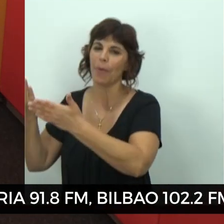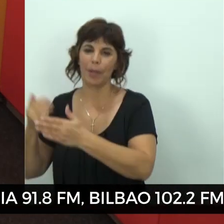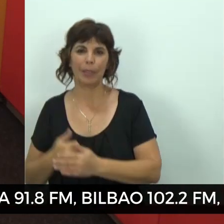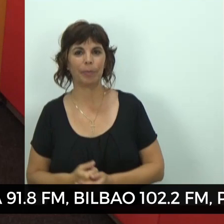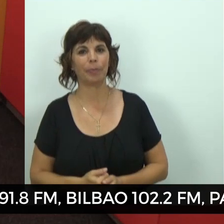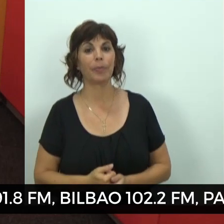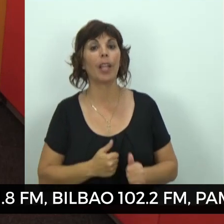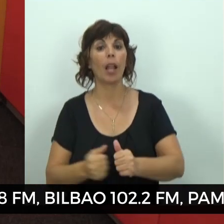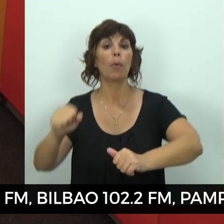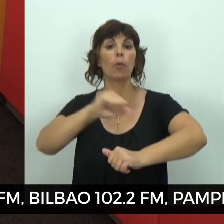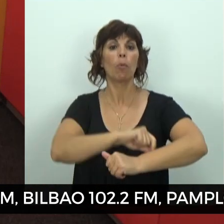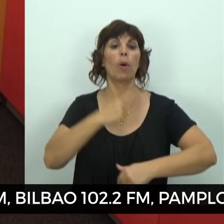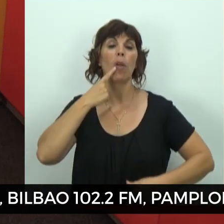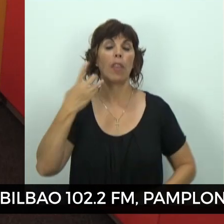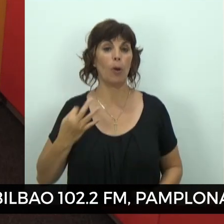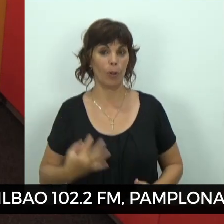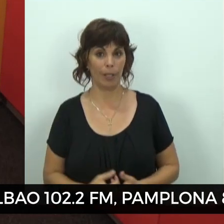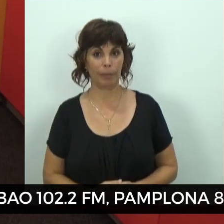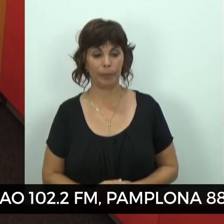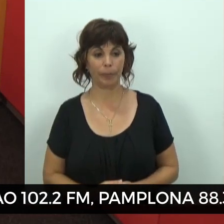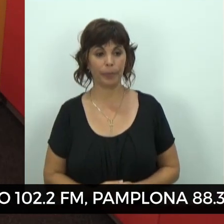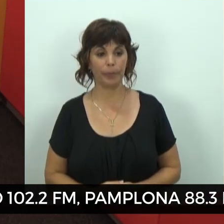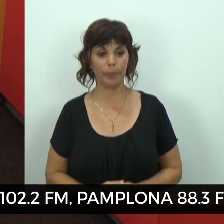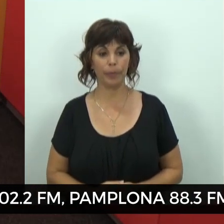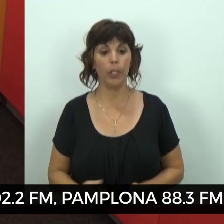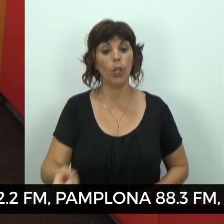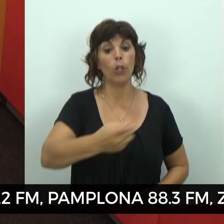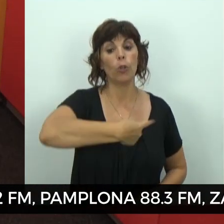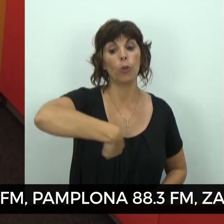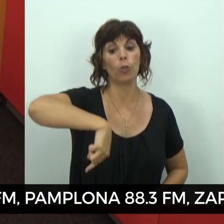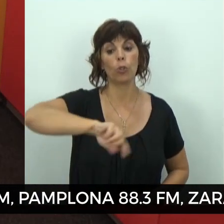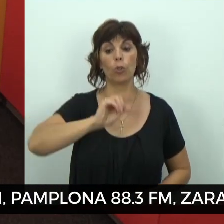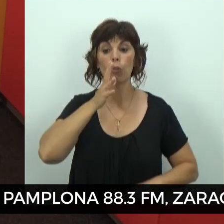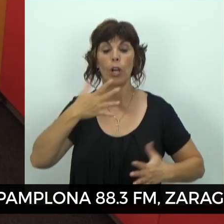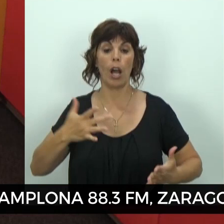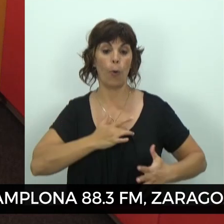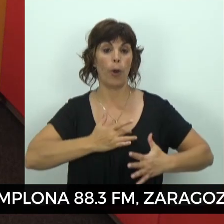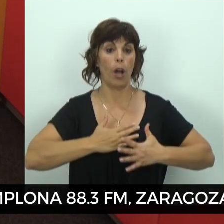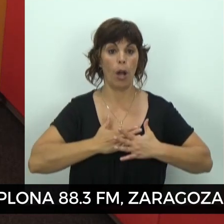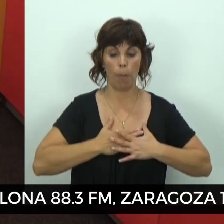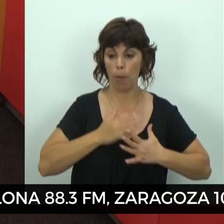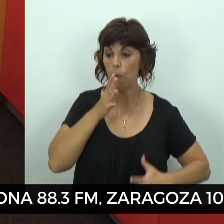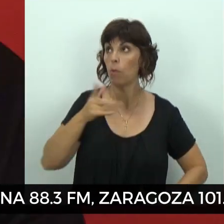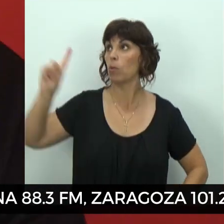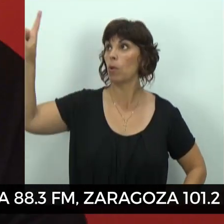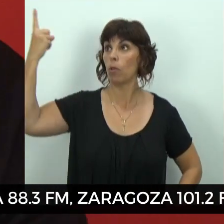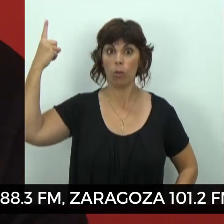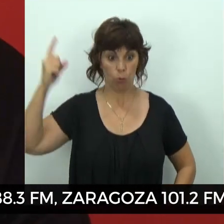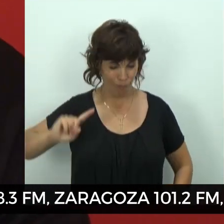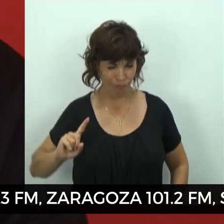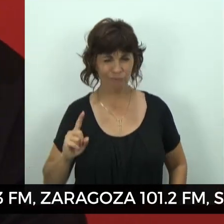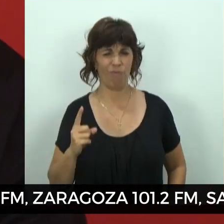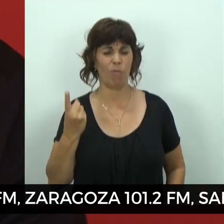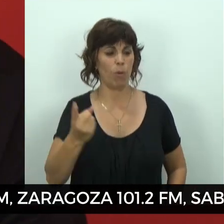déjanos amar, porque Dios primero nos amó a nosotros. Él tomó la iniciativa,